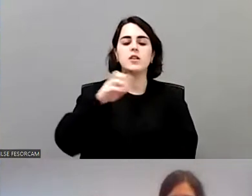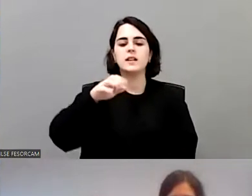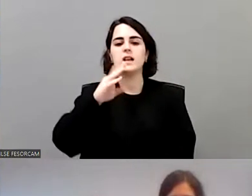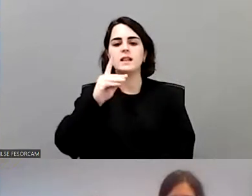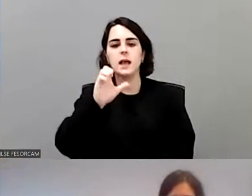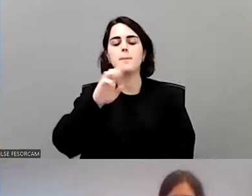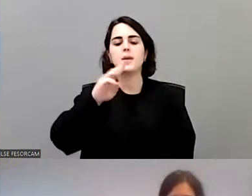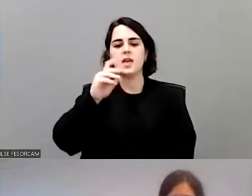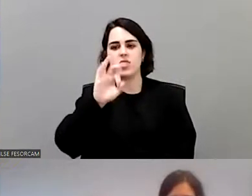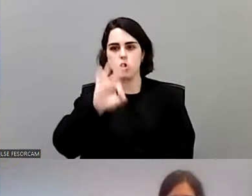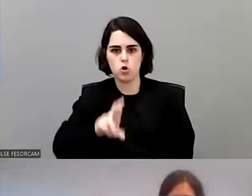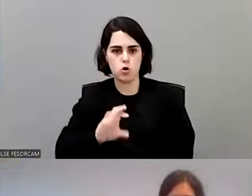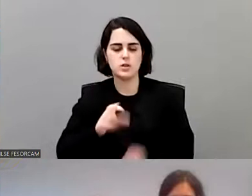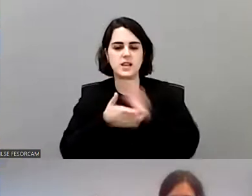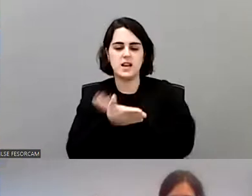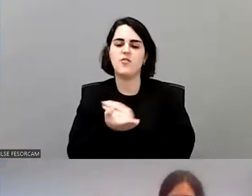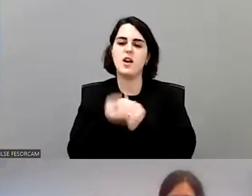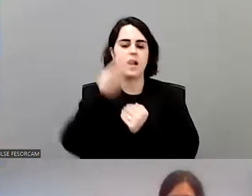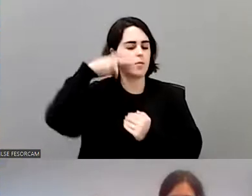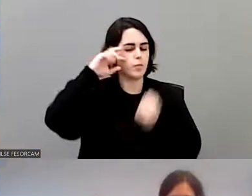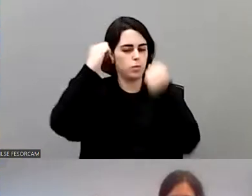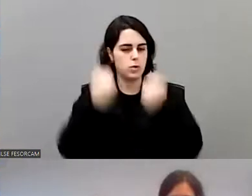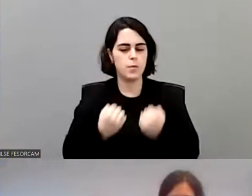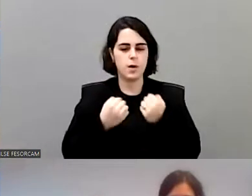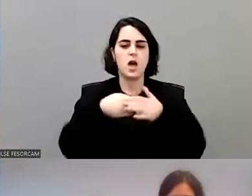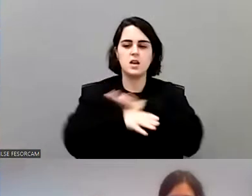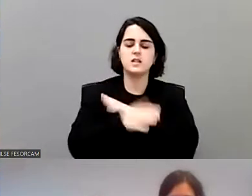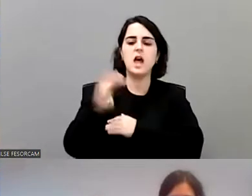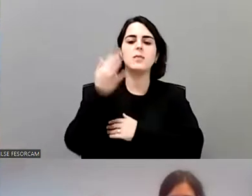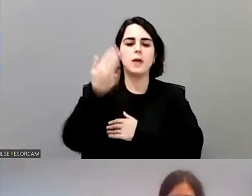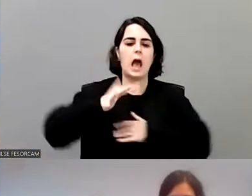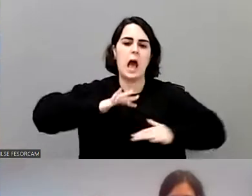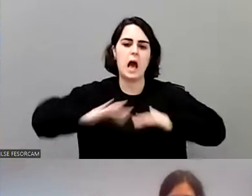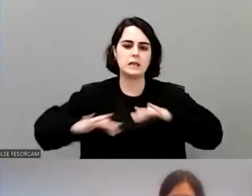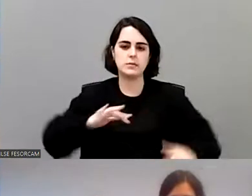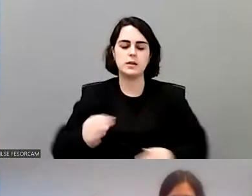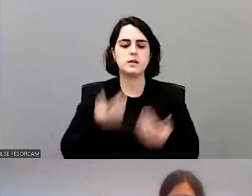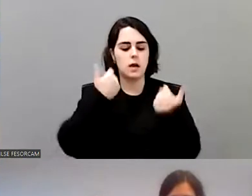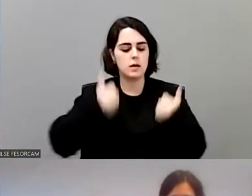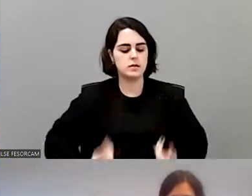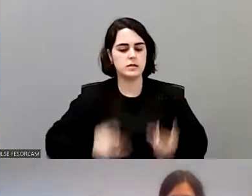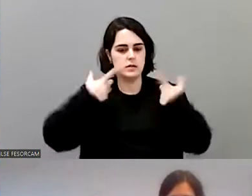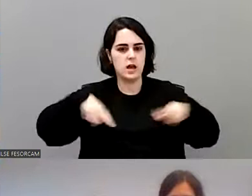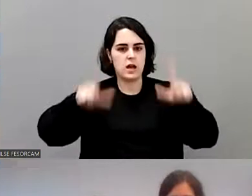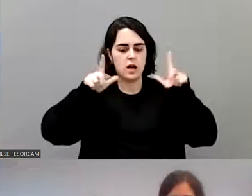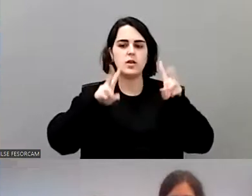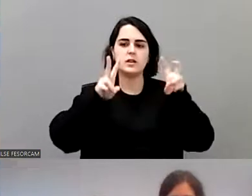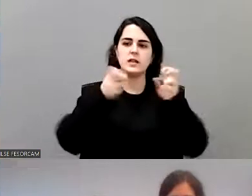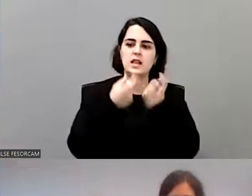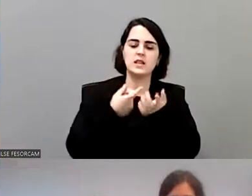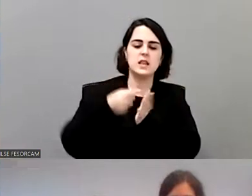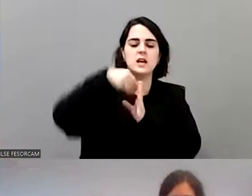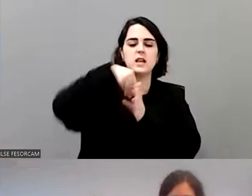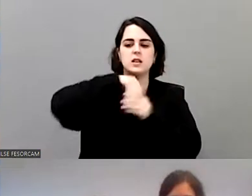parálisis cerebral, experta en accesibilidad y activista, nos hablará en primera persona sobre las necesidades de accesibilidad del